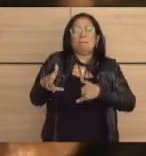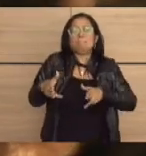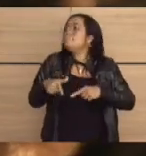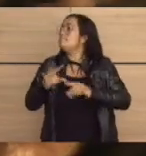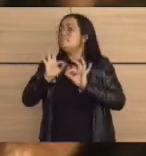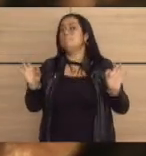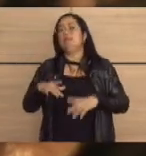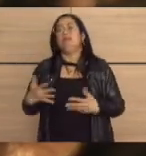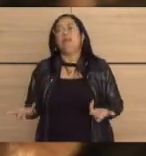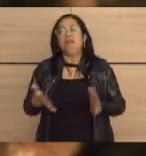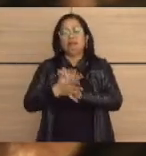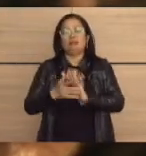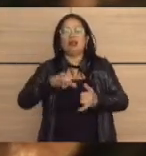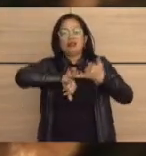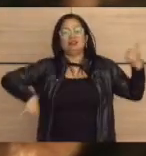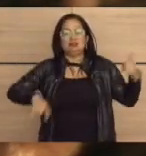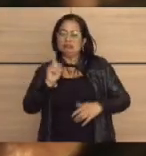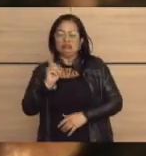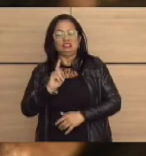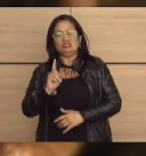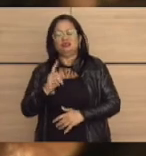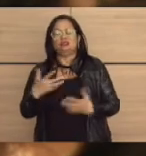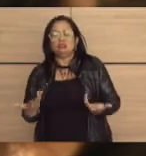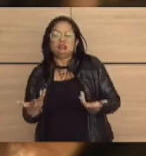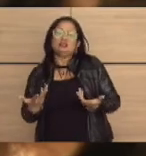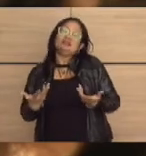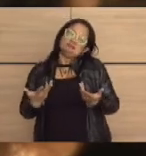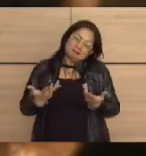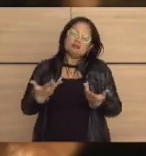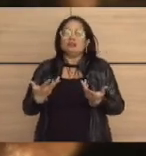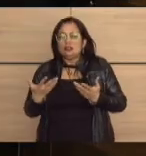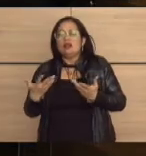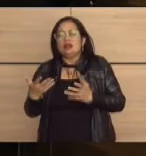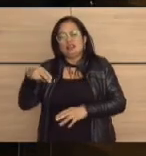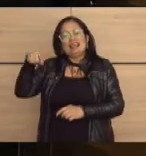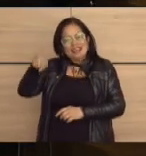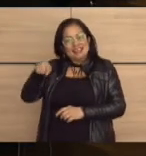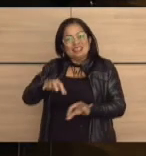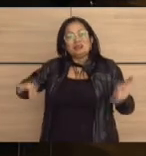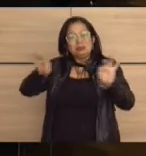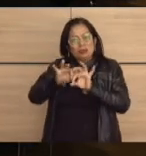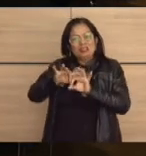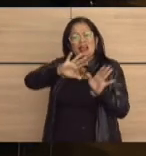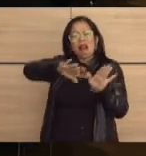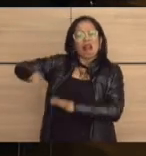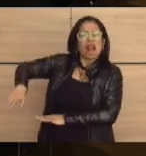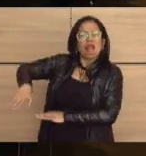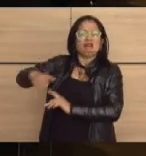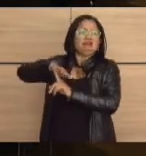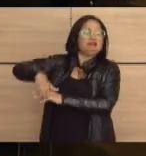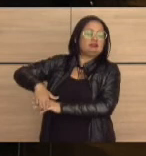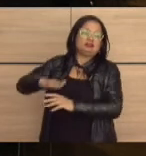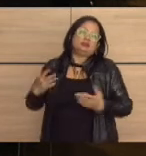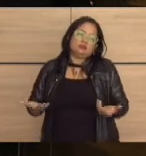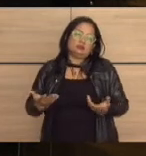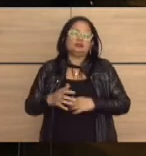no hicieron parte de la independencia, sino que tal vez fue, pues, el contra, digámoslo así. Por ejemplo, la